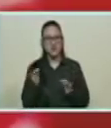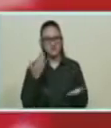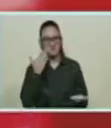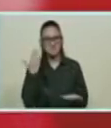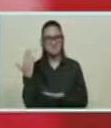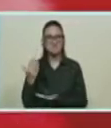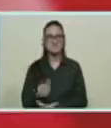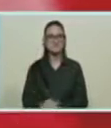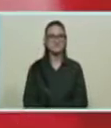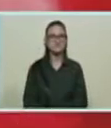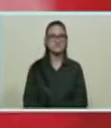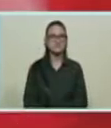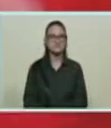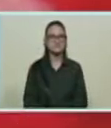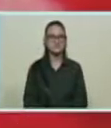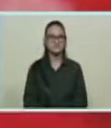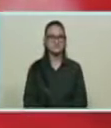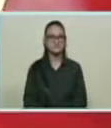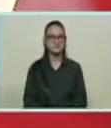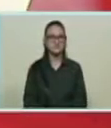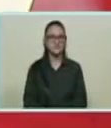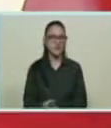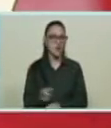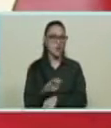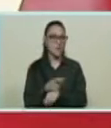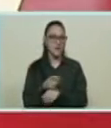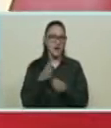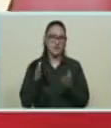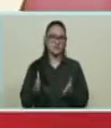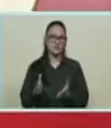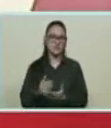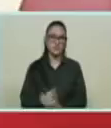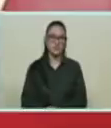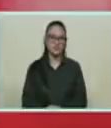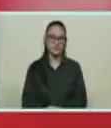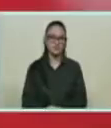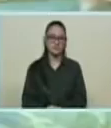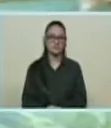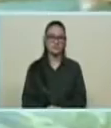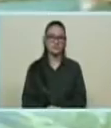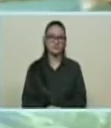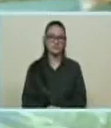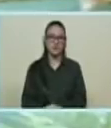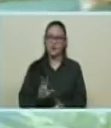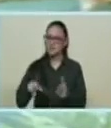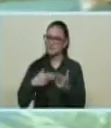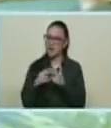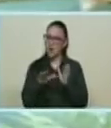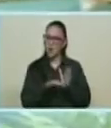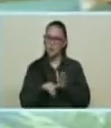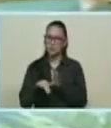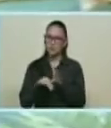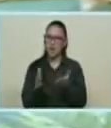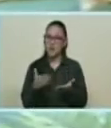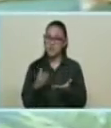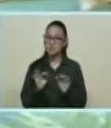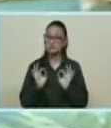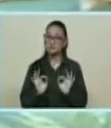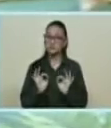partido y de la gobernación honrada y la lucha contra la corrupción.